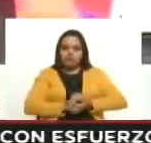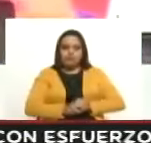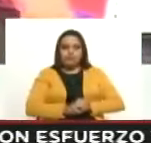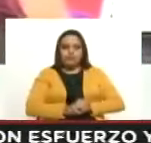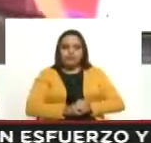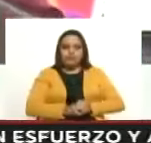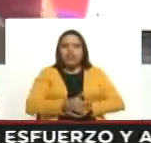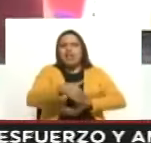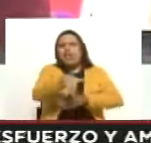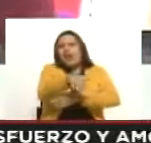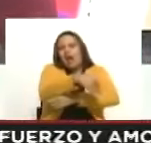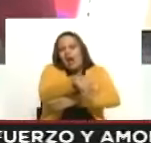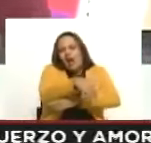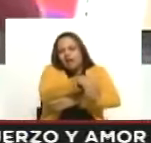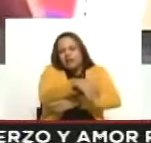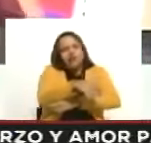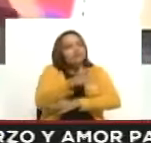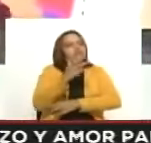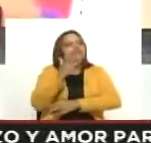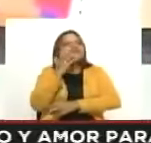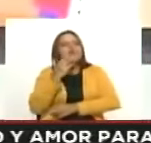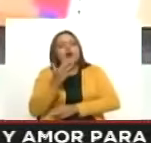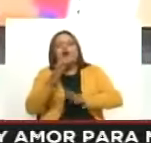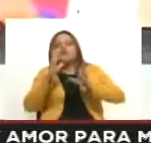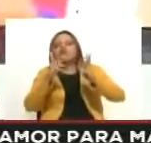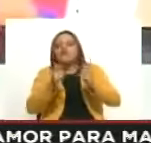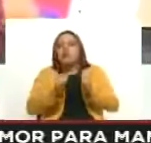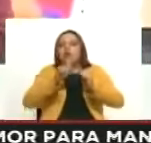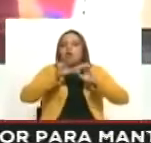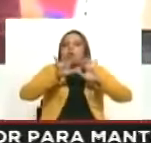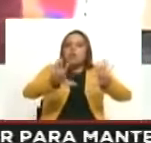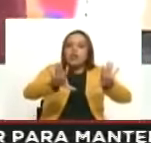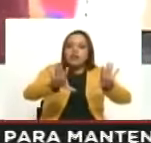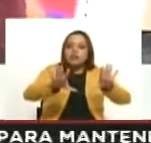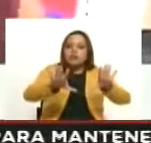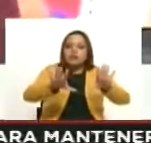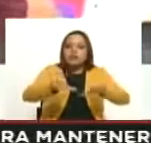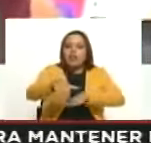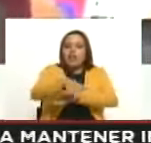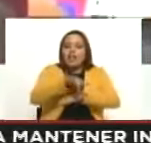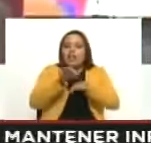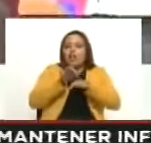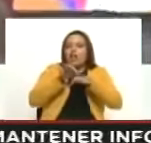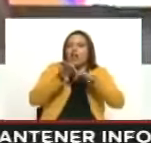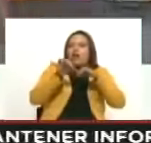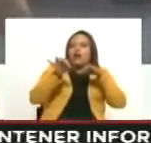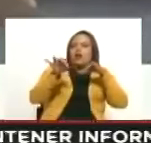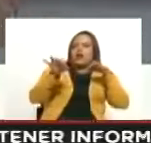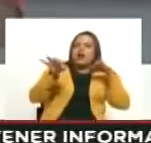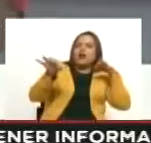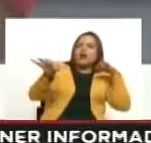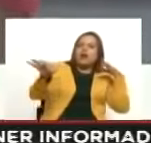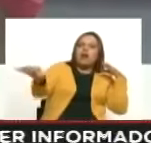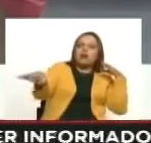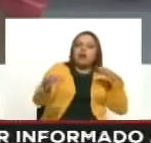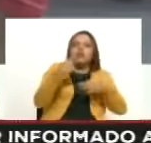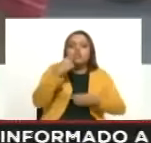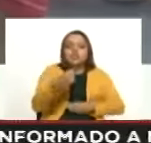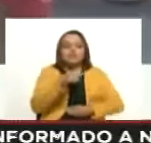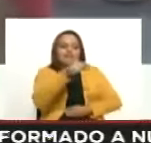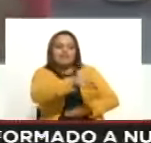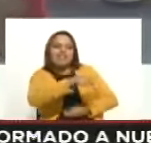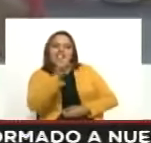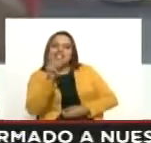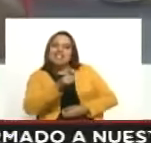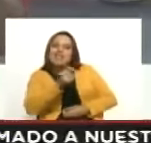calle número 10 es una calle larguísima, en la calle le dice, mira, vale, aquí necesitamos